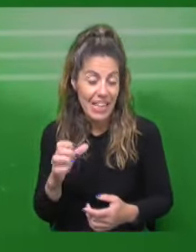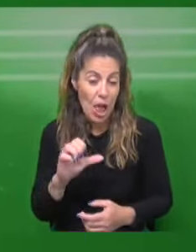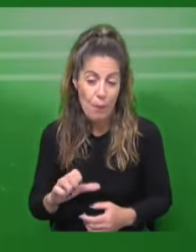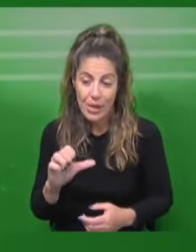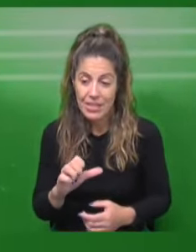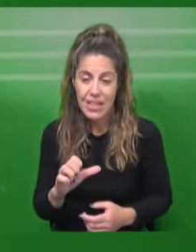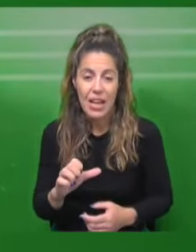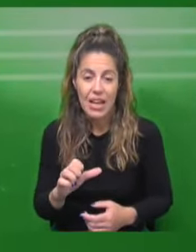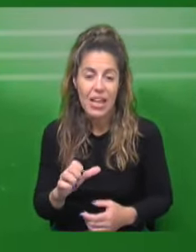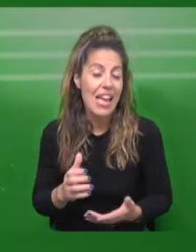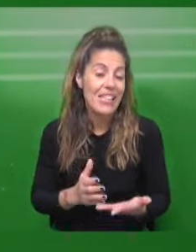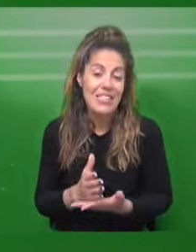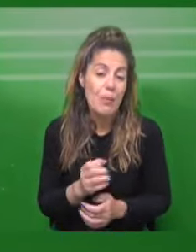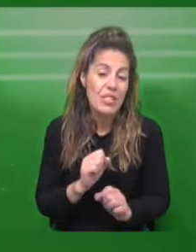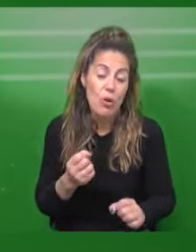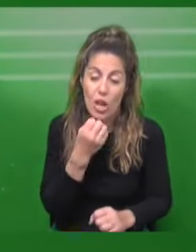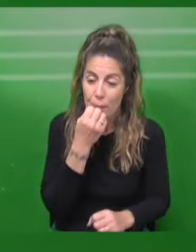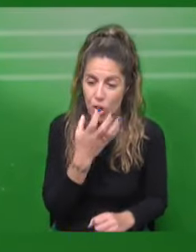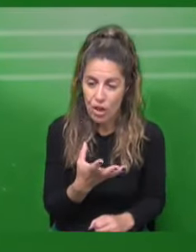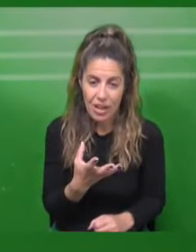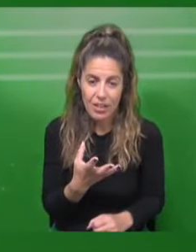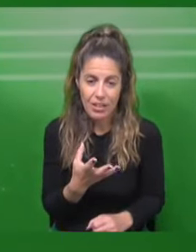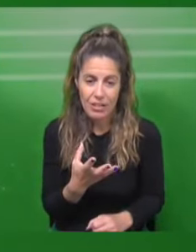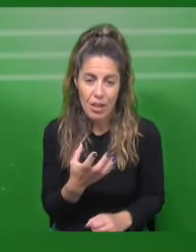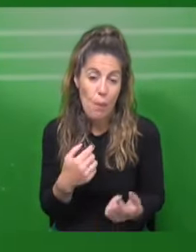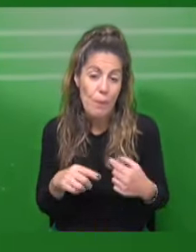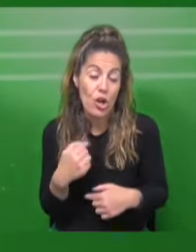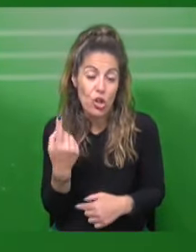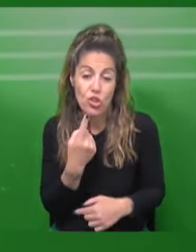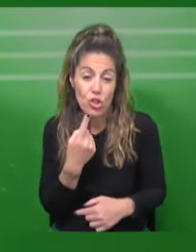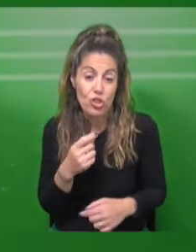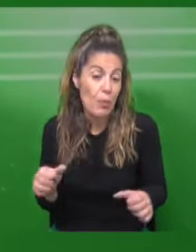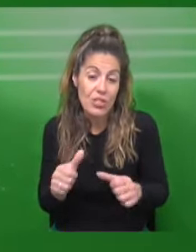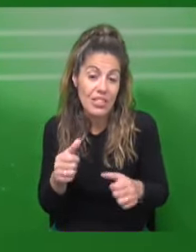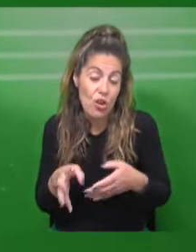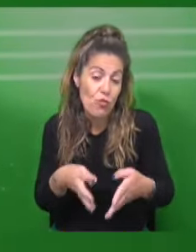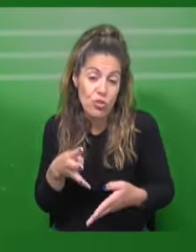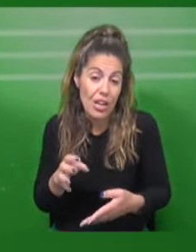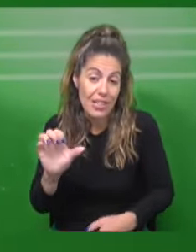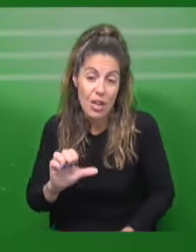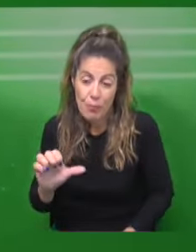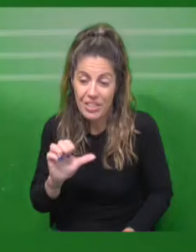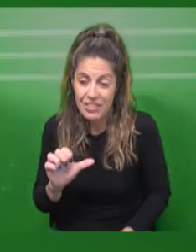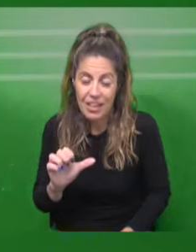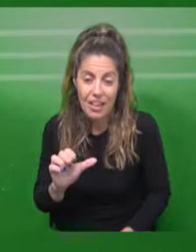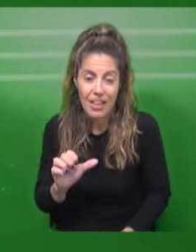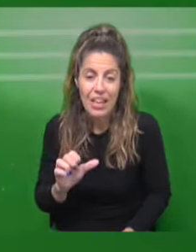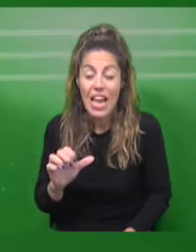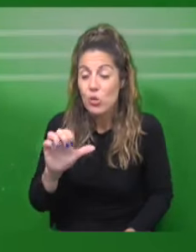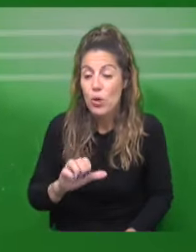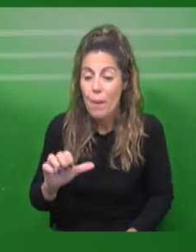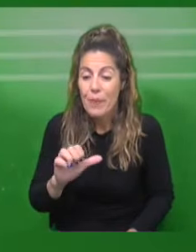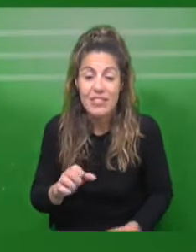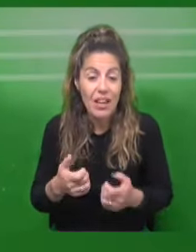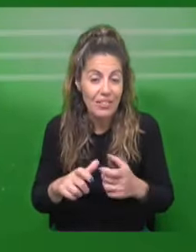empresa siempre se podrá mejorar pero nosotros estamos haciendo funcionar esa empresa y es una empresa que